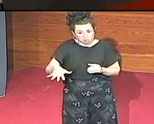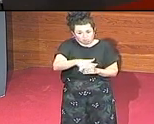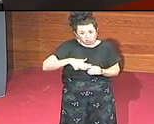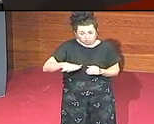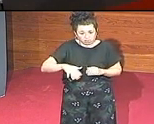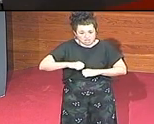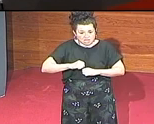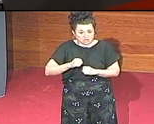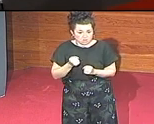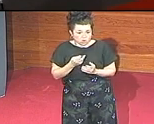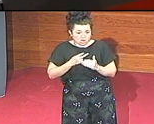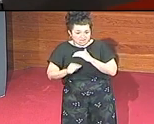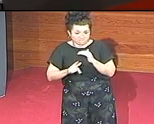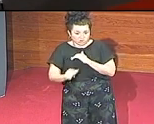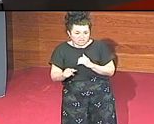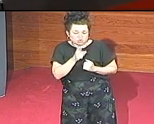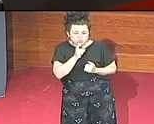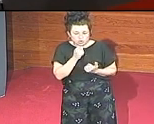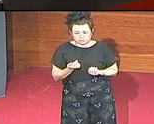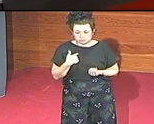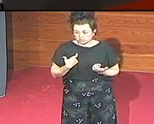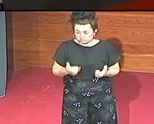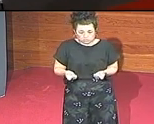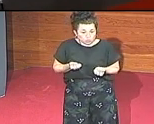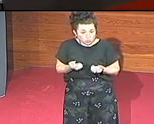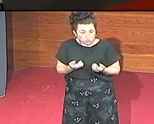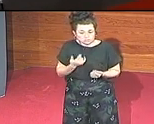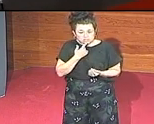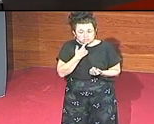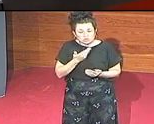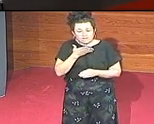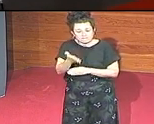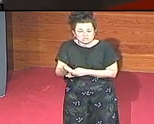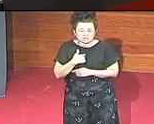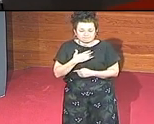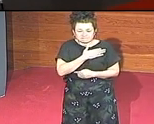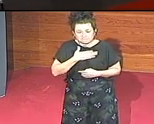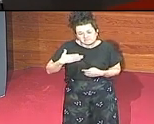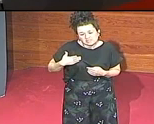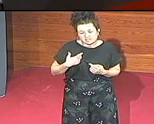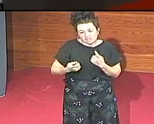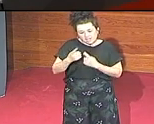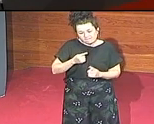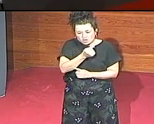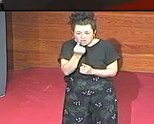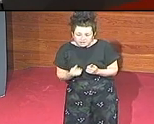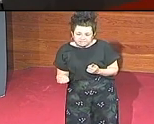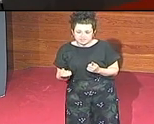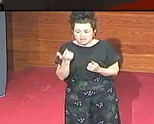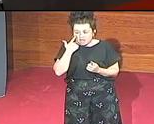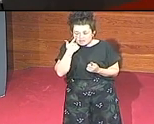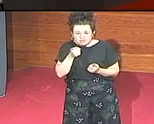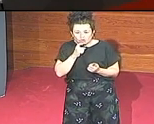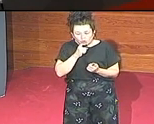voy a la sección correspondiente en este caso la de reportajes les digo que me apetecía hacer una infografía contando como en campos de refugiados